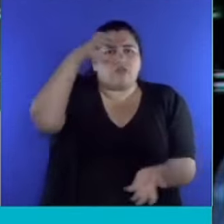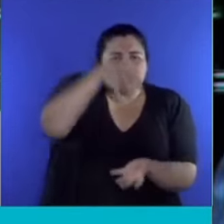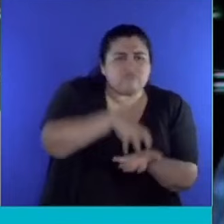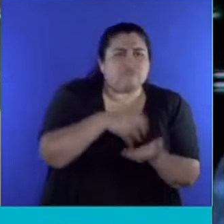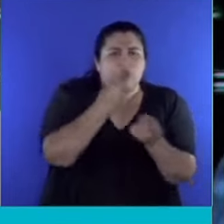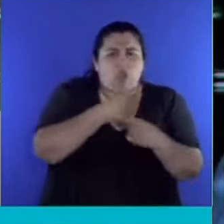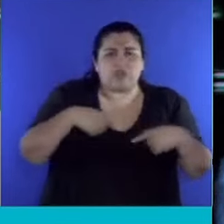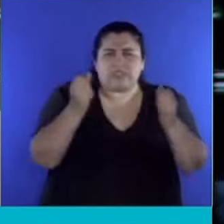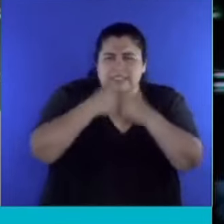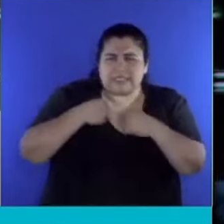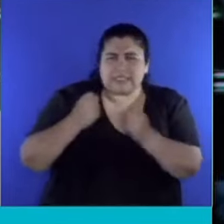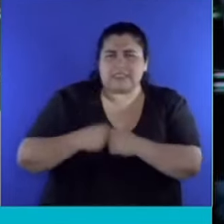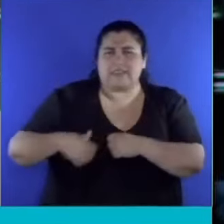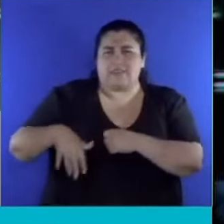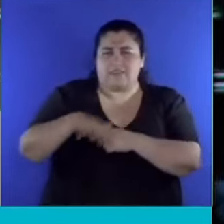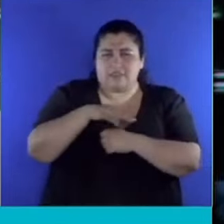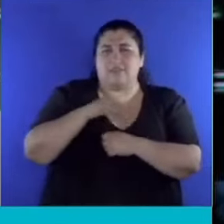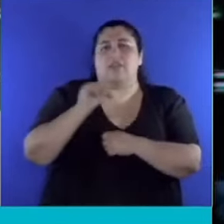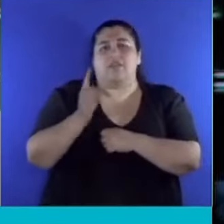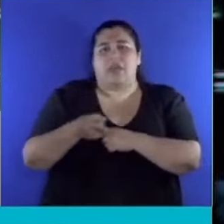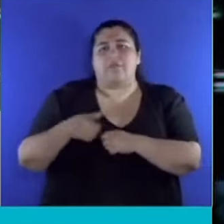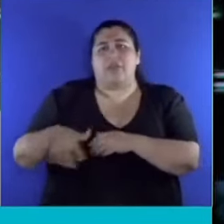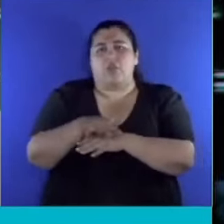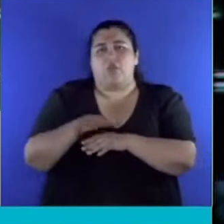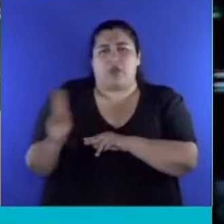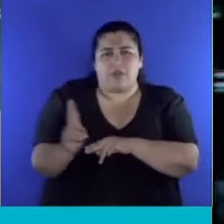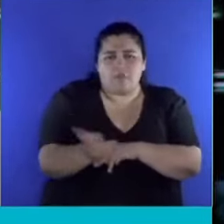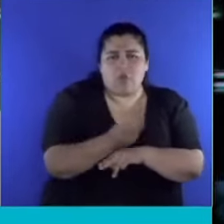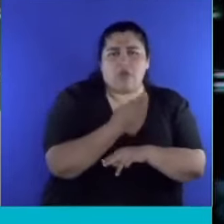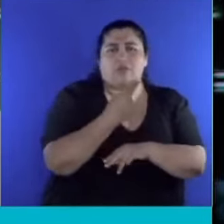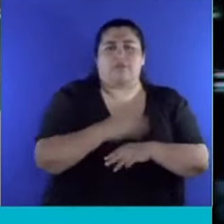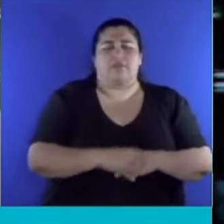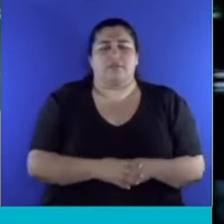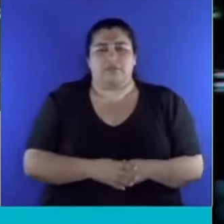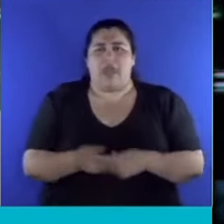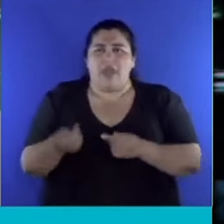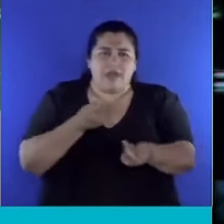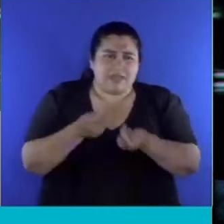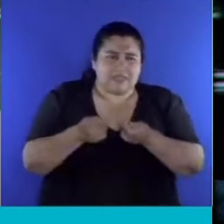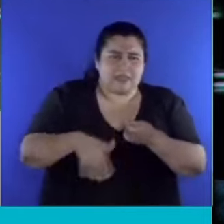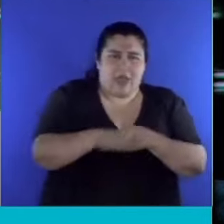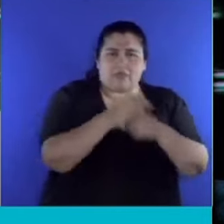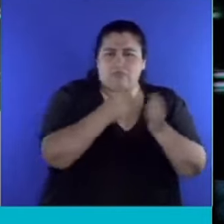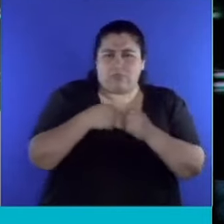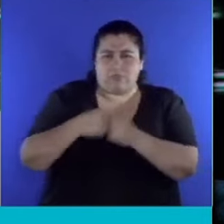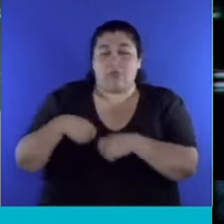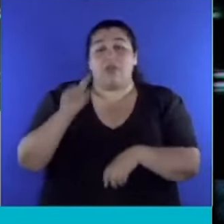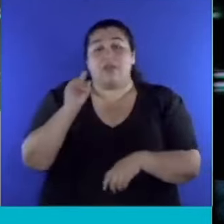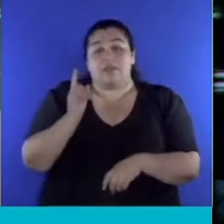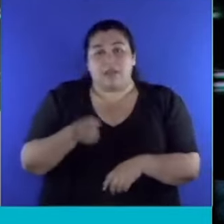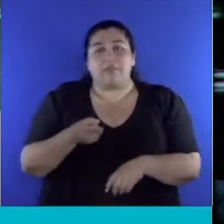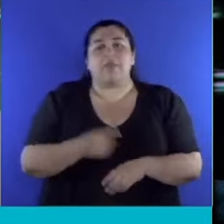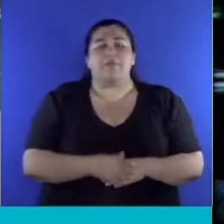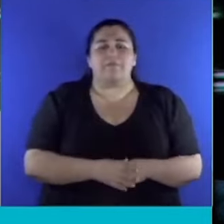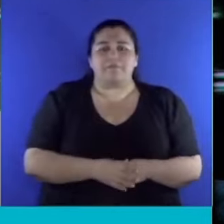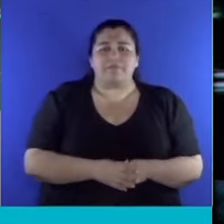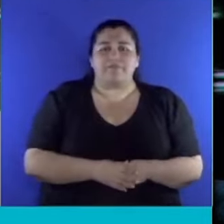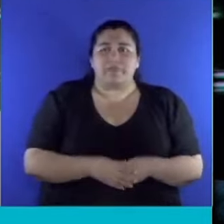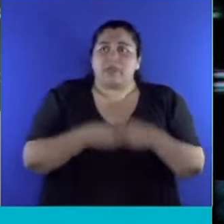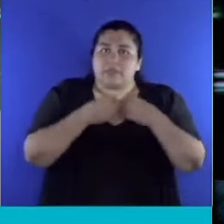detención habla de los vuelos de la muerte habla allí También de que se habían encontrado de que se